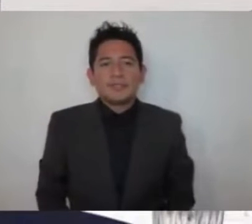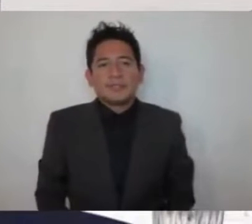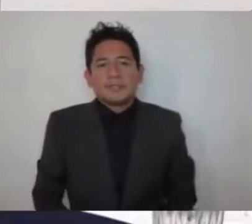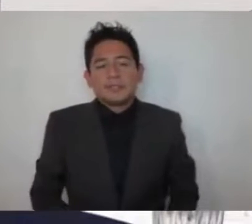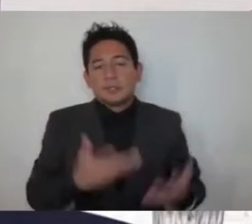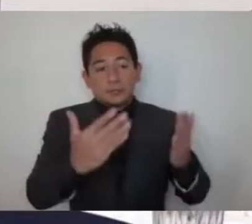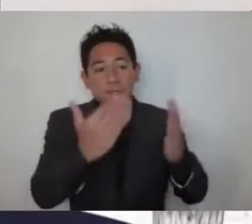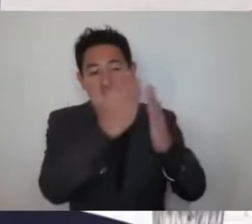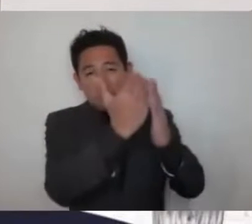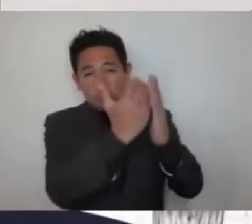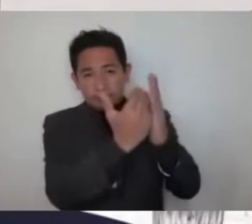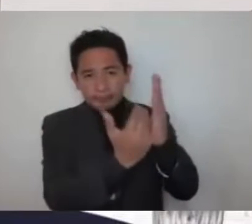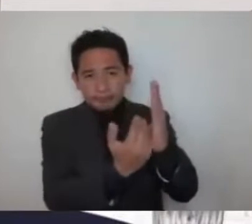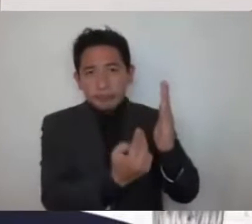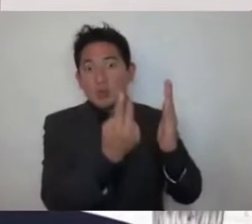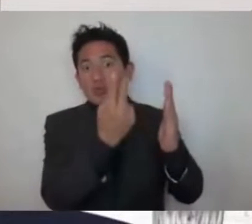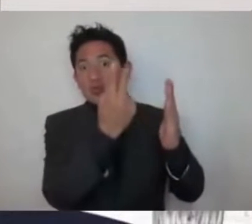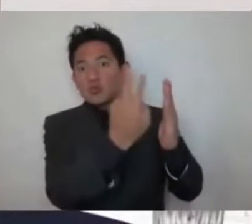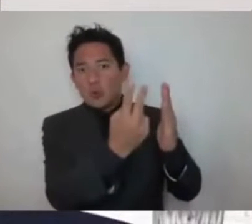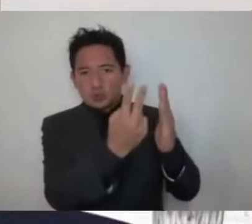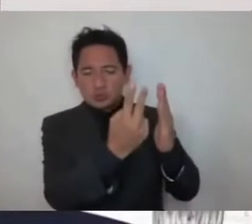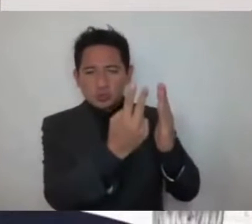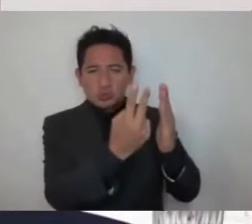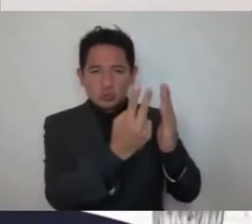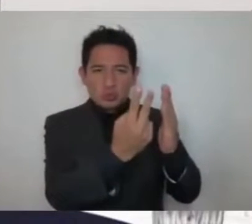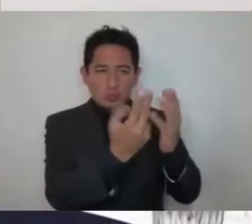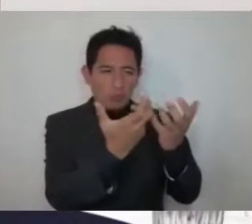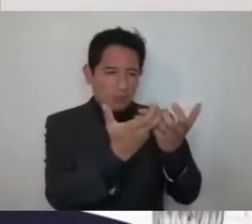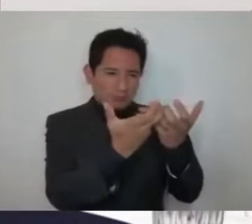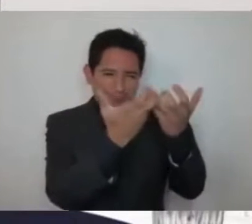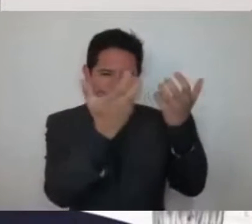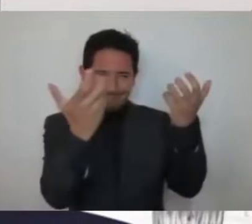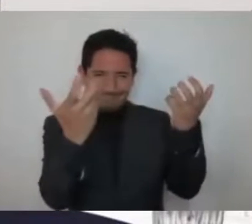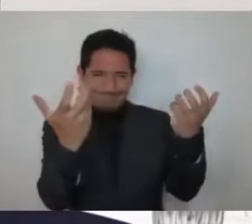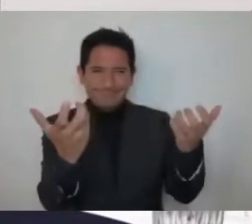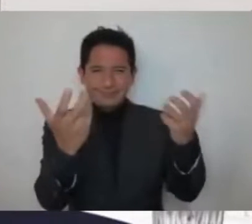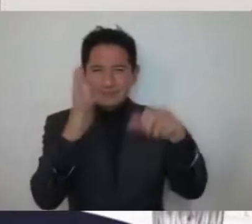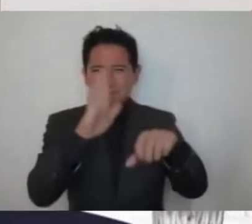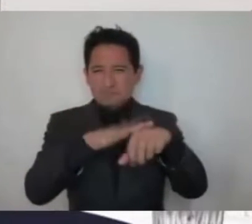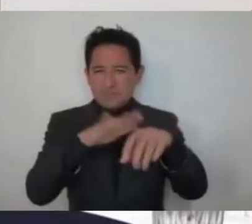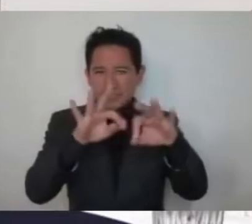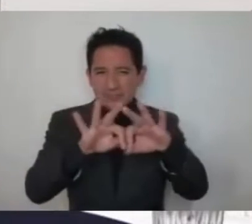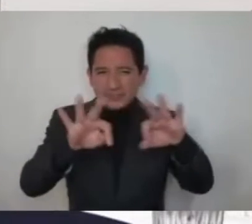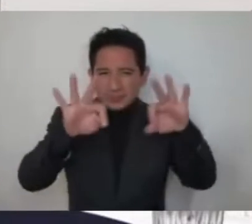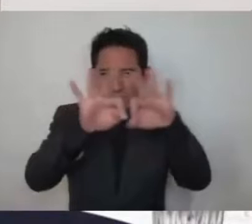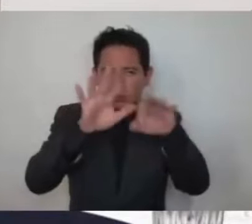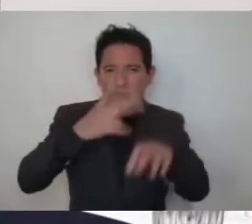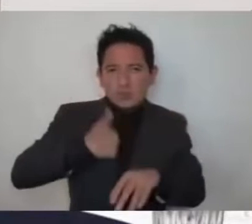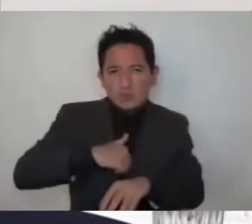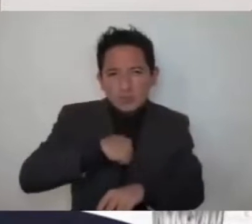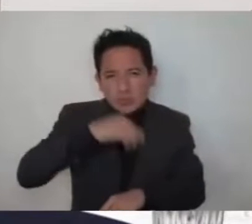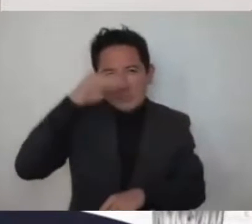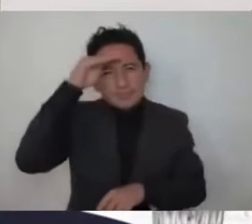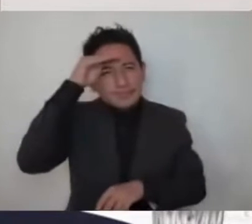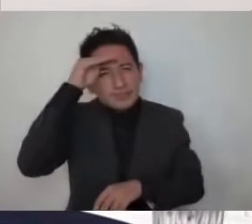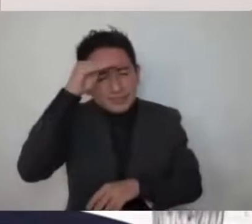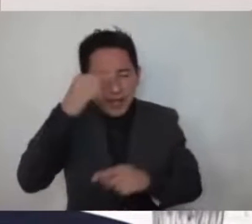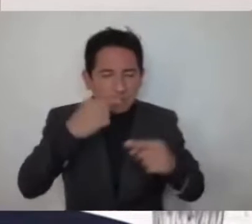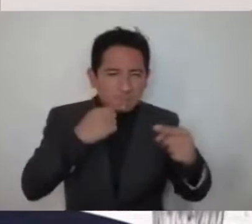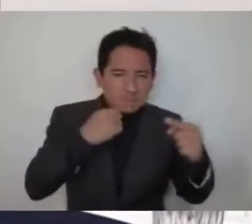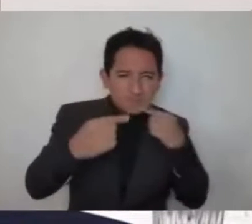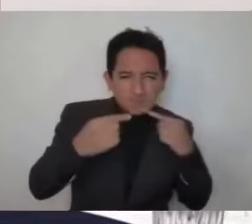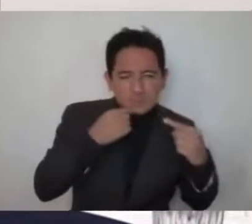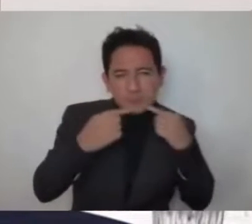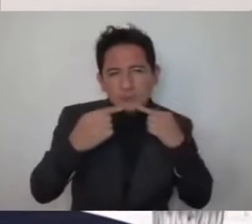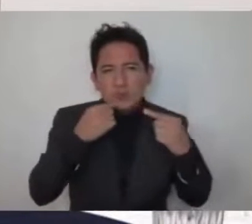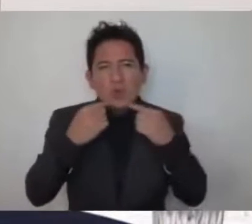equipo cuál la mejor manera de estructurar toda esta doctrina que que era bastante amplia Por ejemplo si uno consulta los